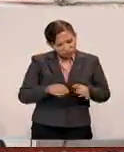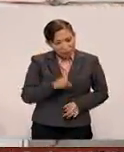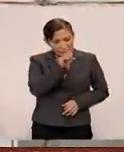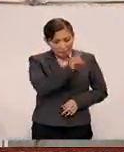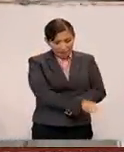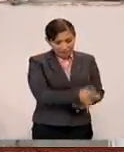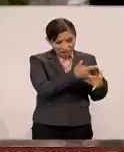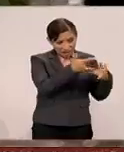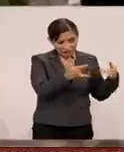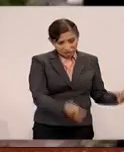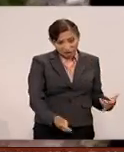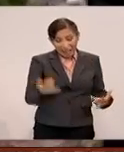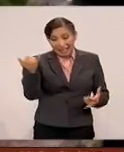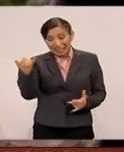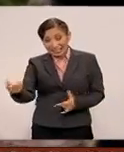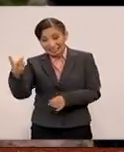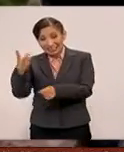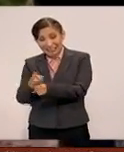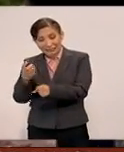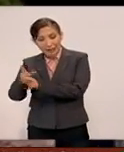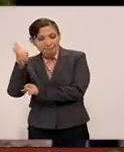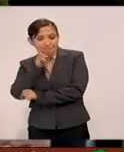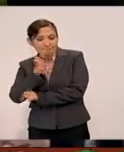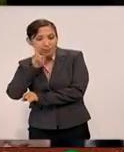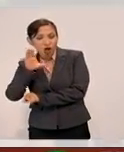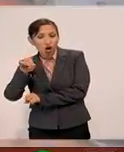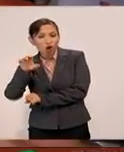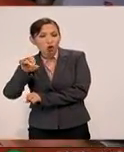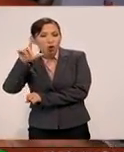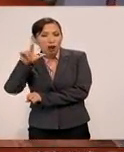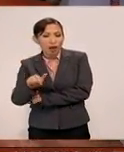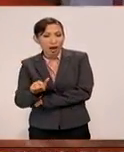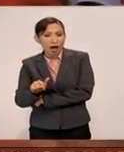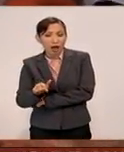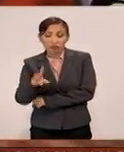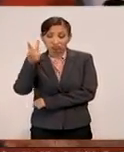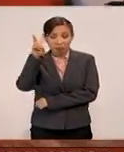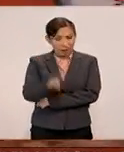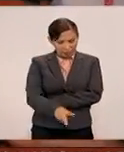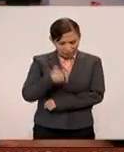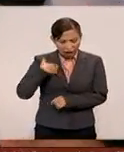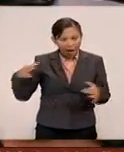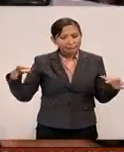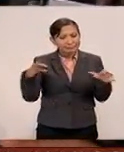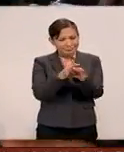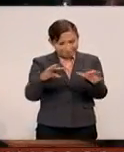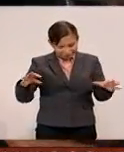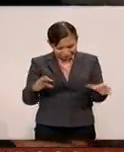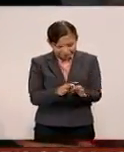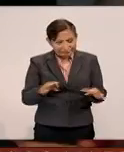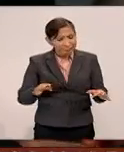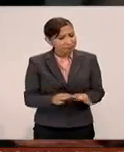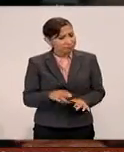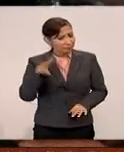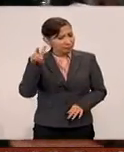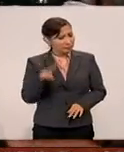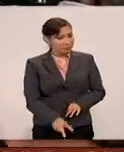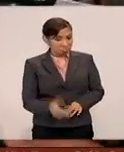verdad histórica y el tercer peritaje en Cocula. En realidad coincide de una